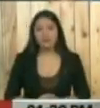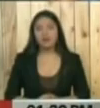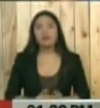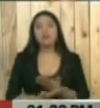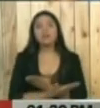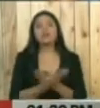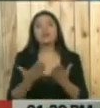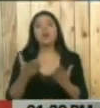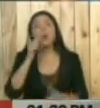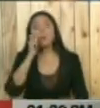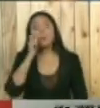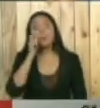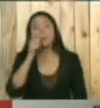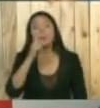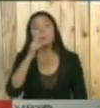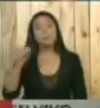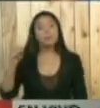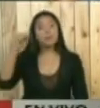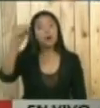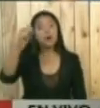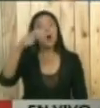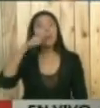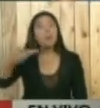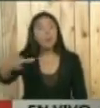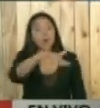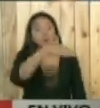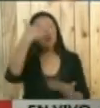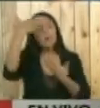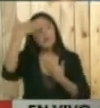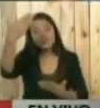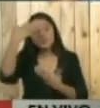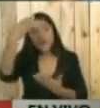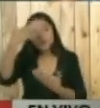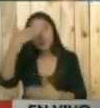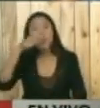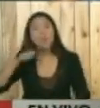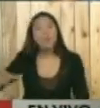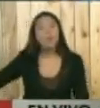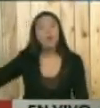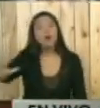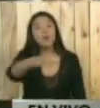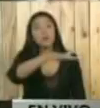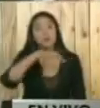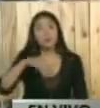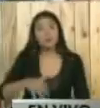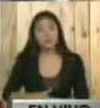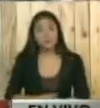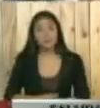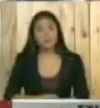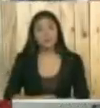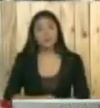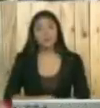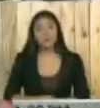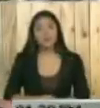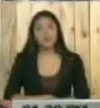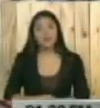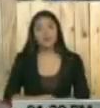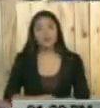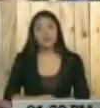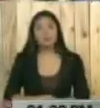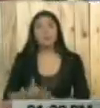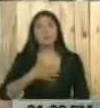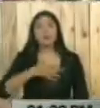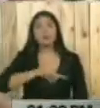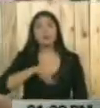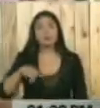del compañero Nicolás Maduro, mandarle un saludo a todo el pueblo del Tamacuro. Y vamos